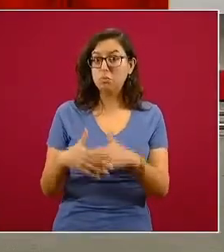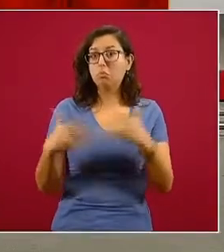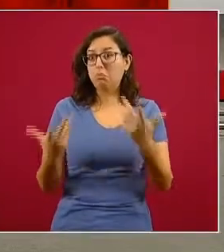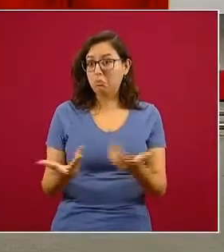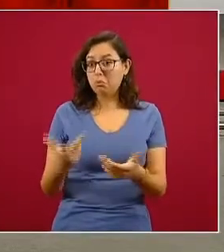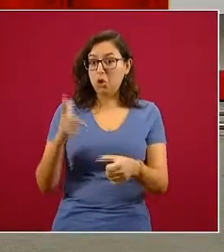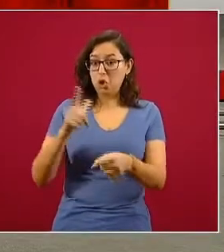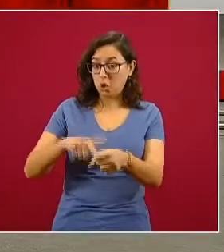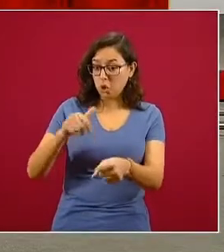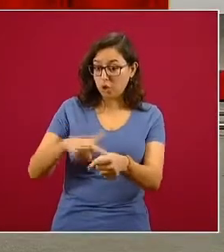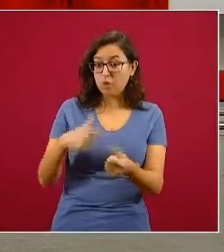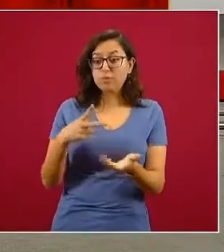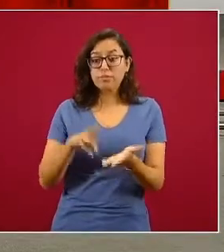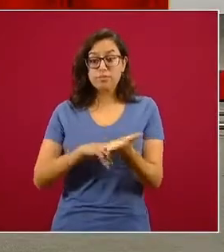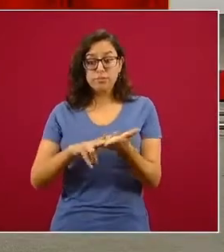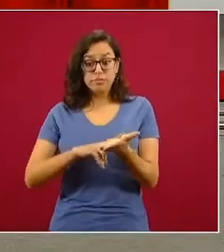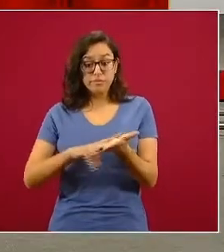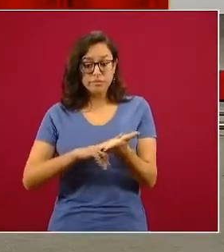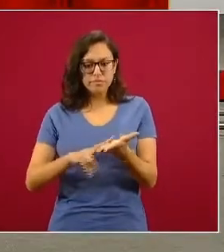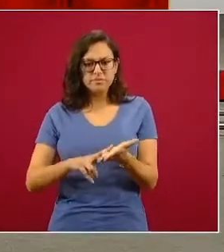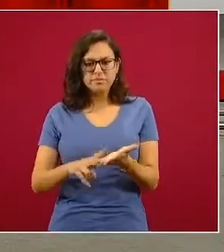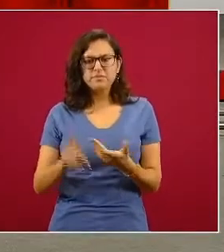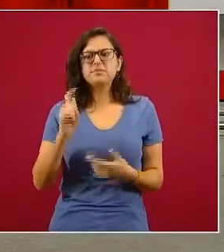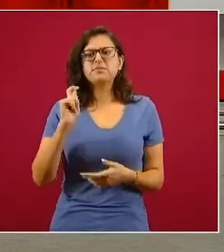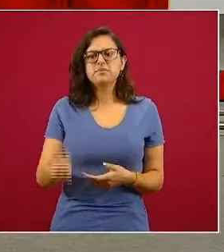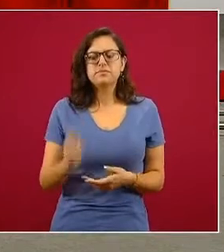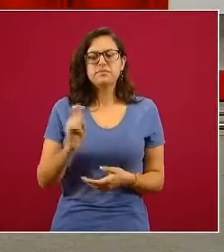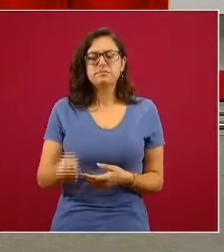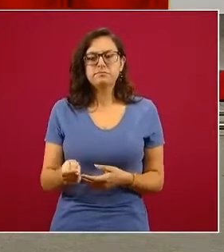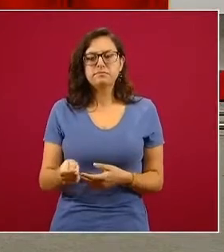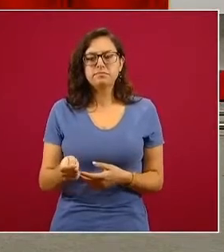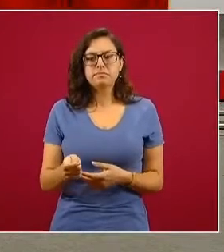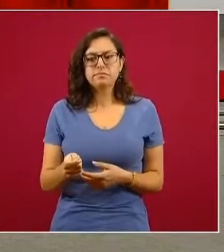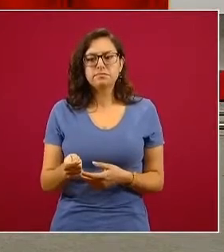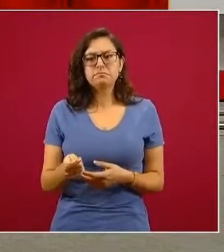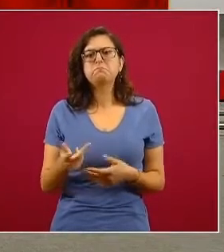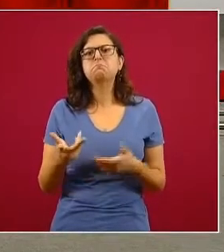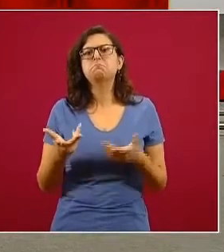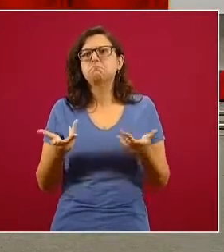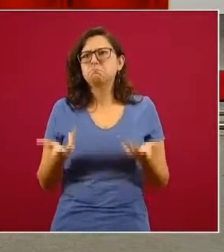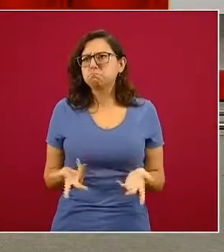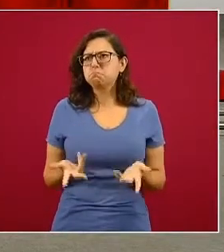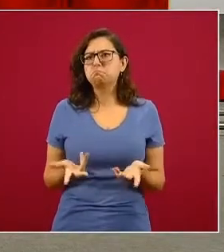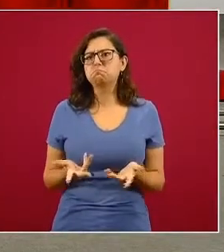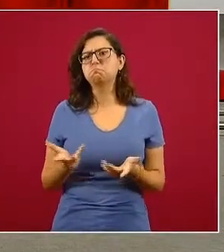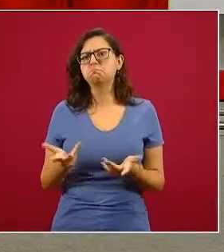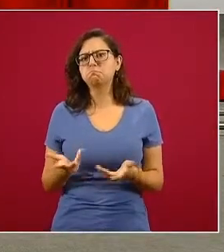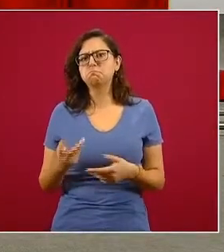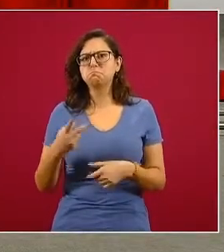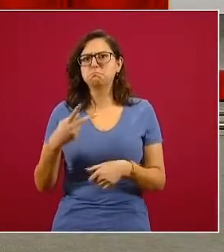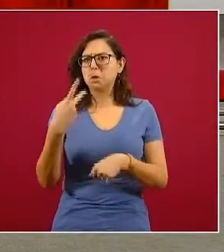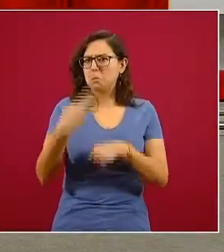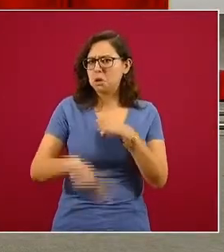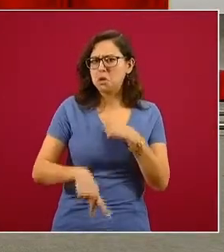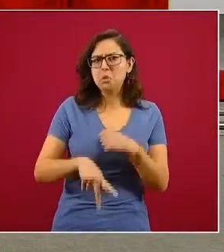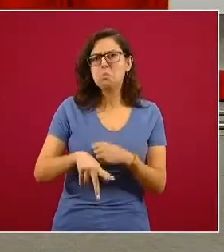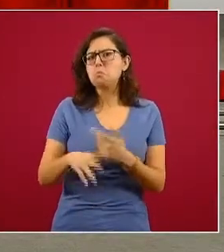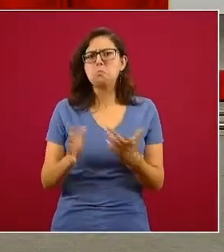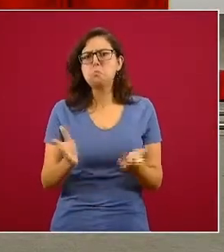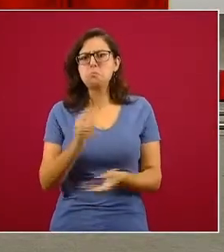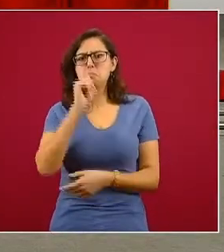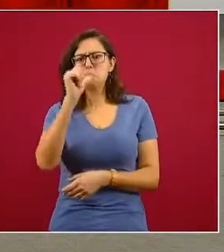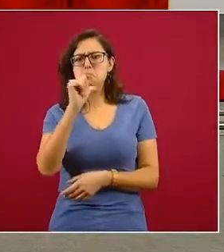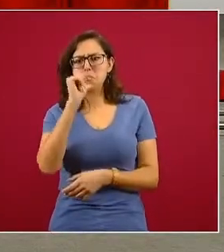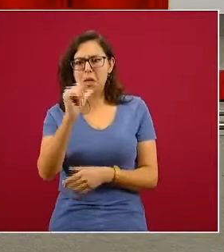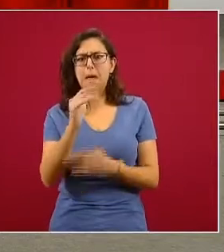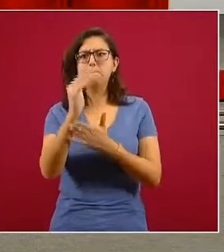que definen al estado del semáforo verde, hay una muy razonable seguridad sanitaria, y eso